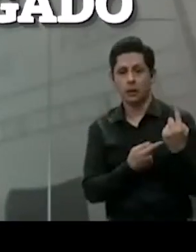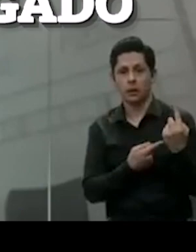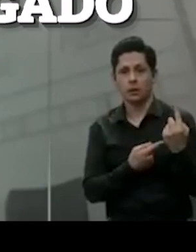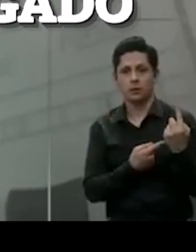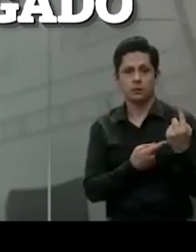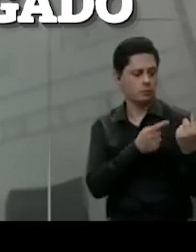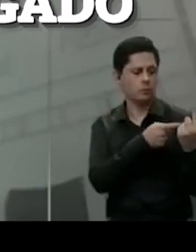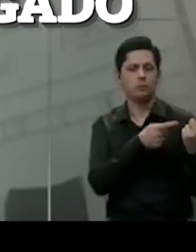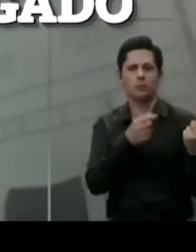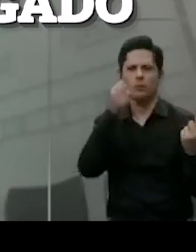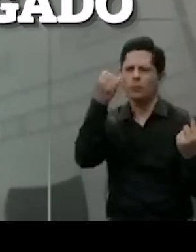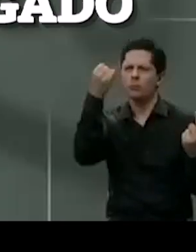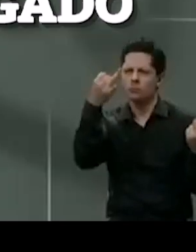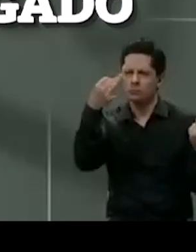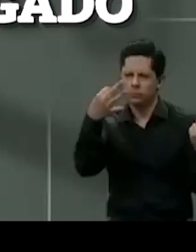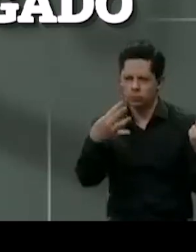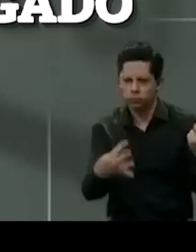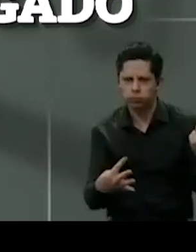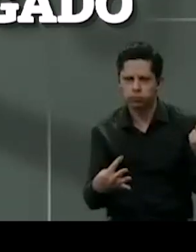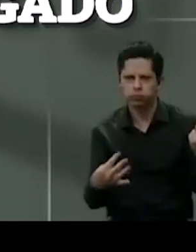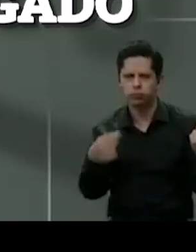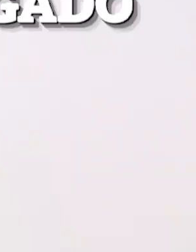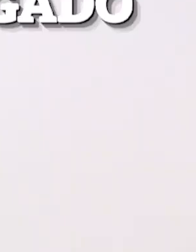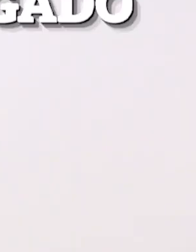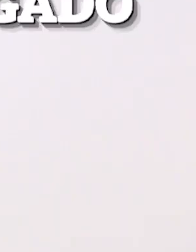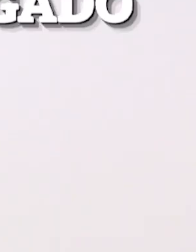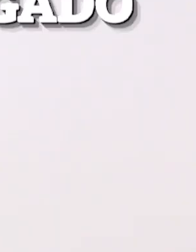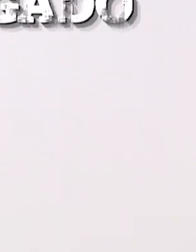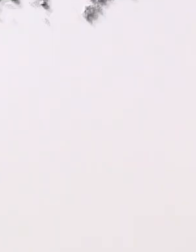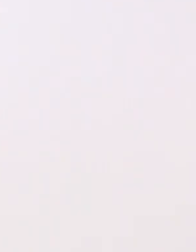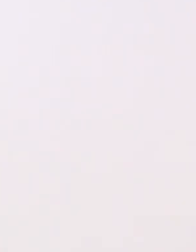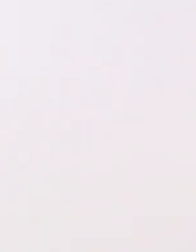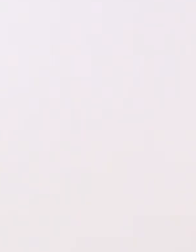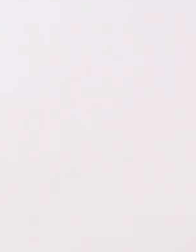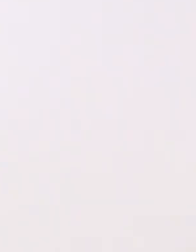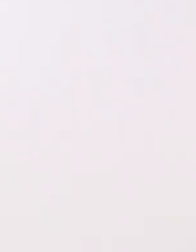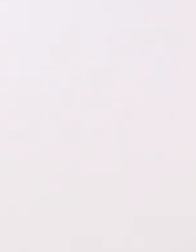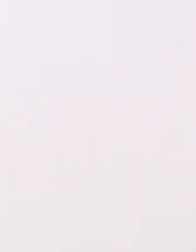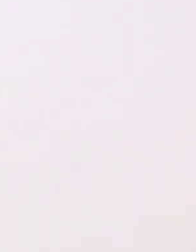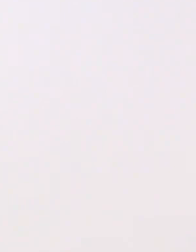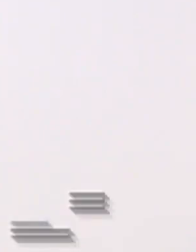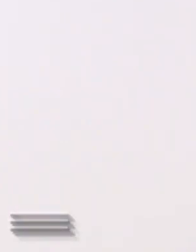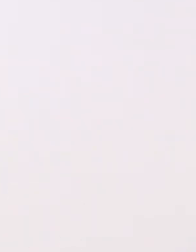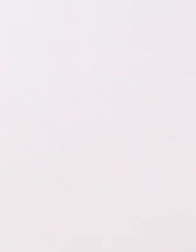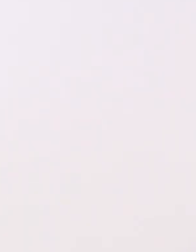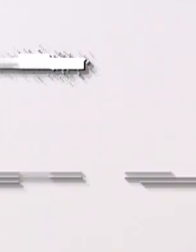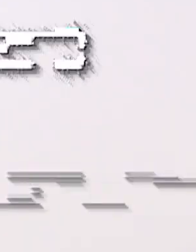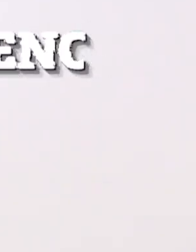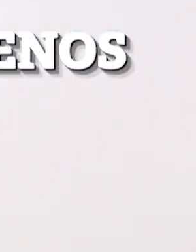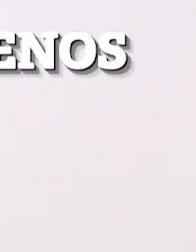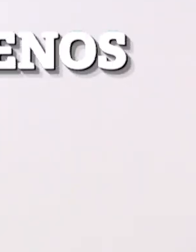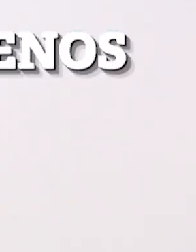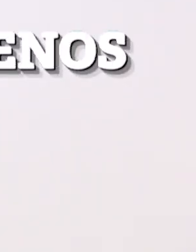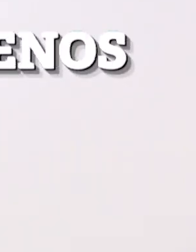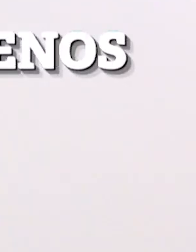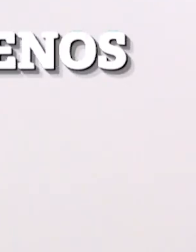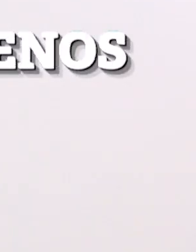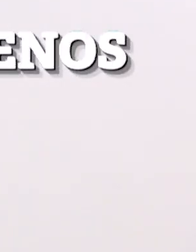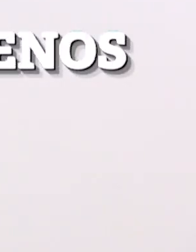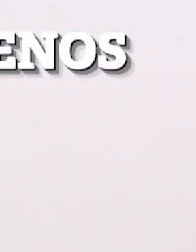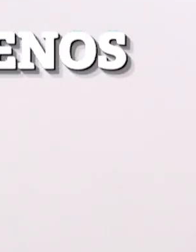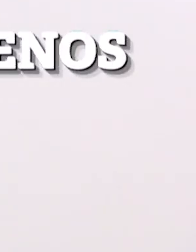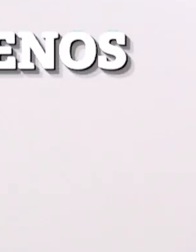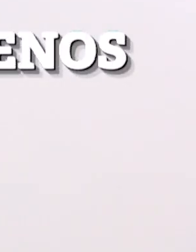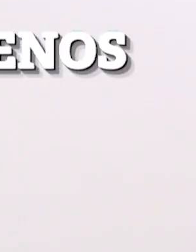de haber pagado esas platas. Platas que, por cierto, provienen del bolsillo de los que usan Fonasa, el 77% de los chilenos.